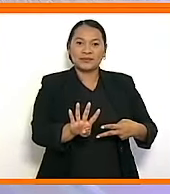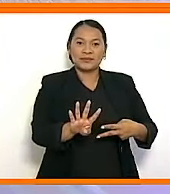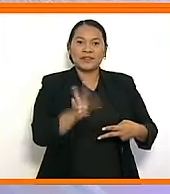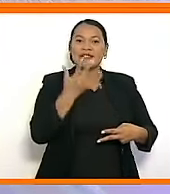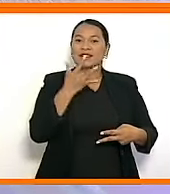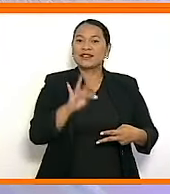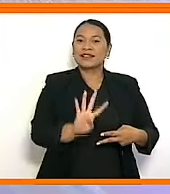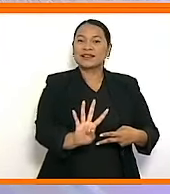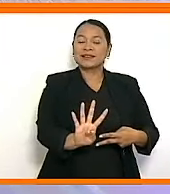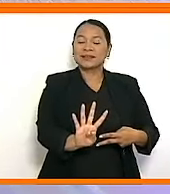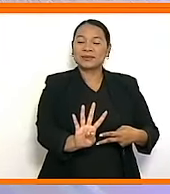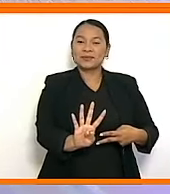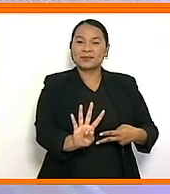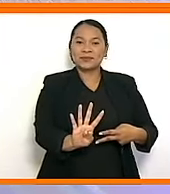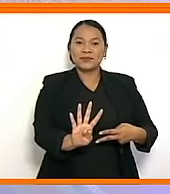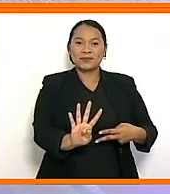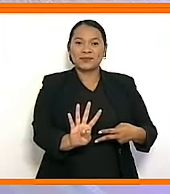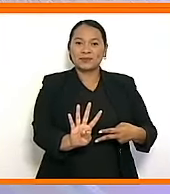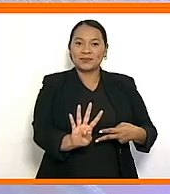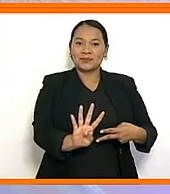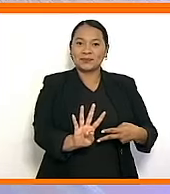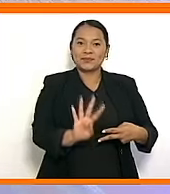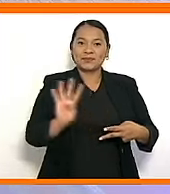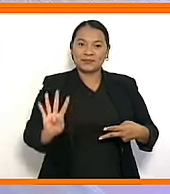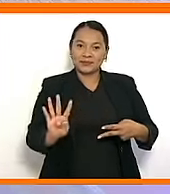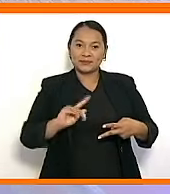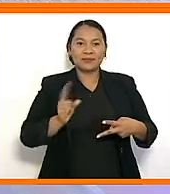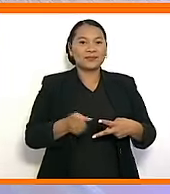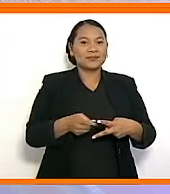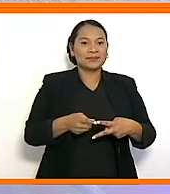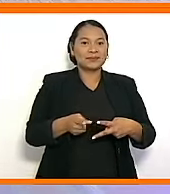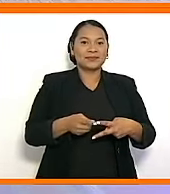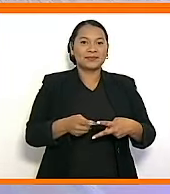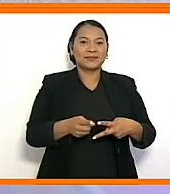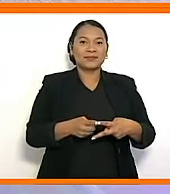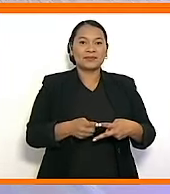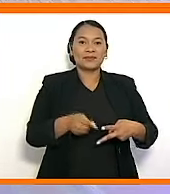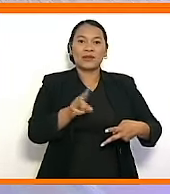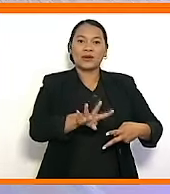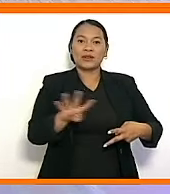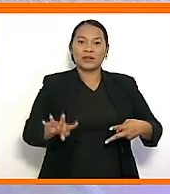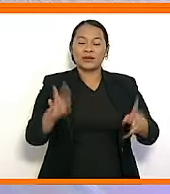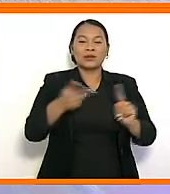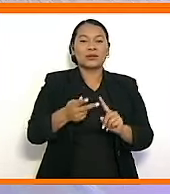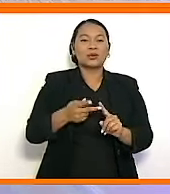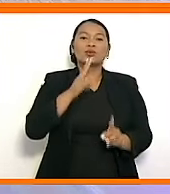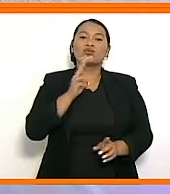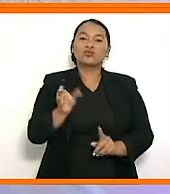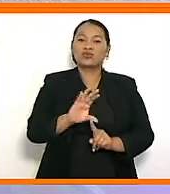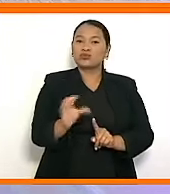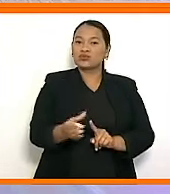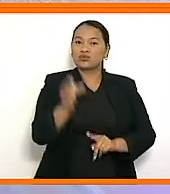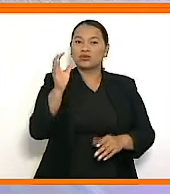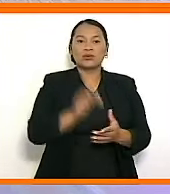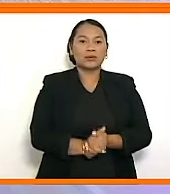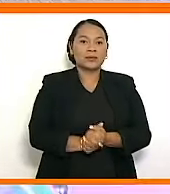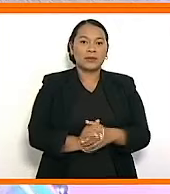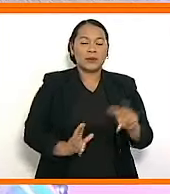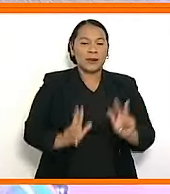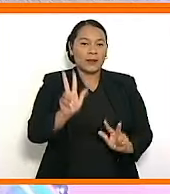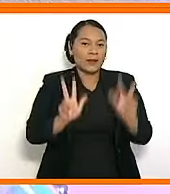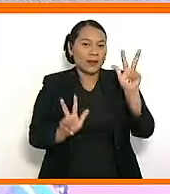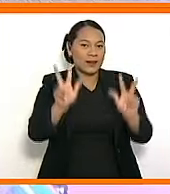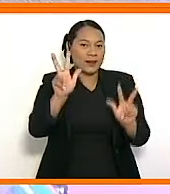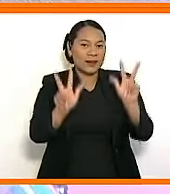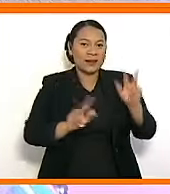suerte. Y este es el 4, primer número ganador, 44, con su catrachada pichete. Vamos a